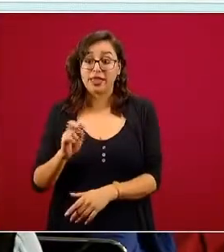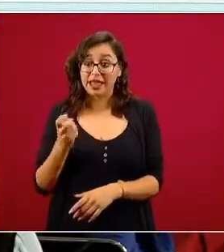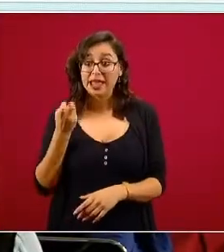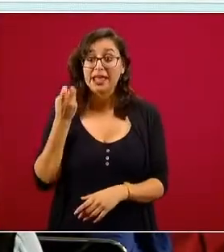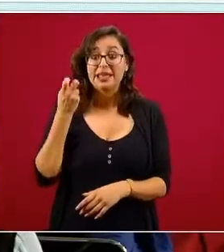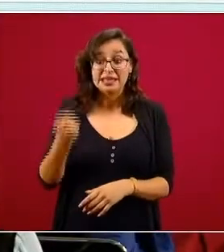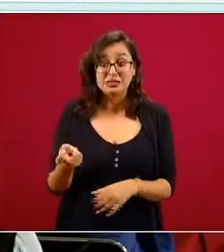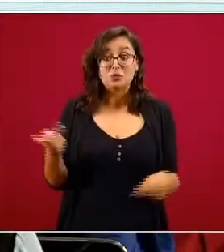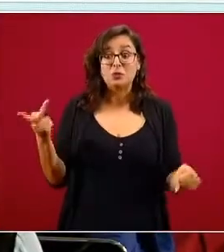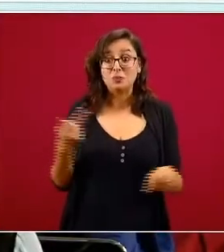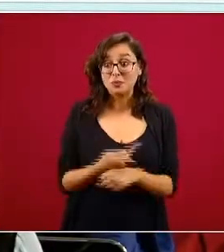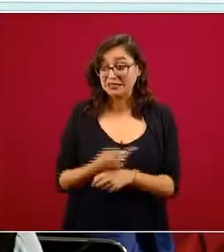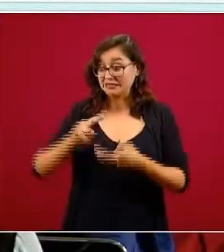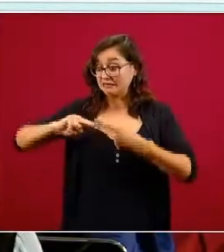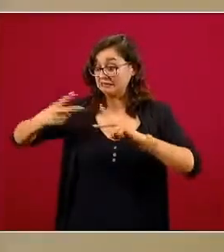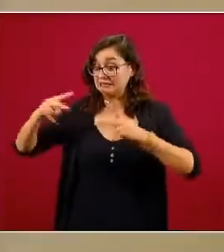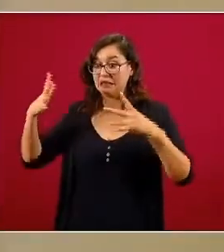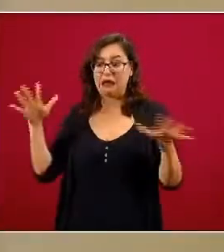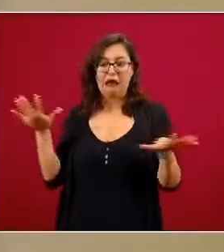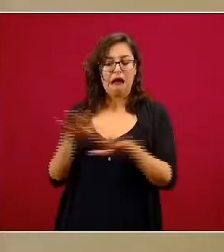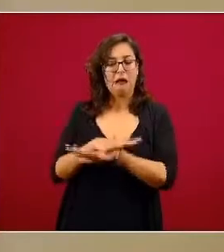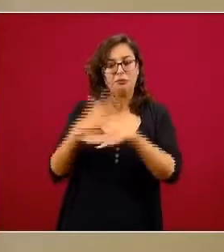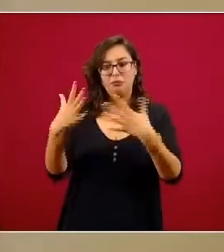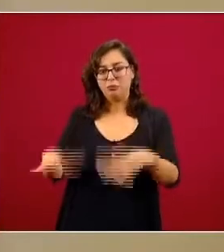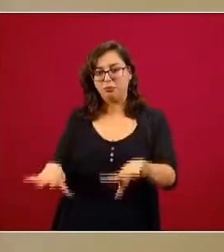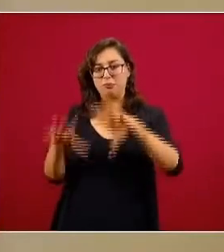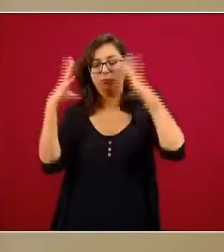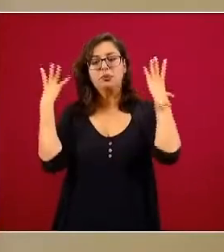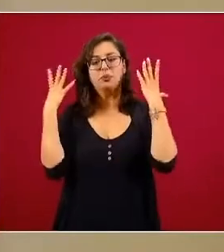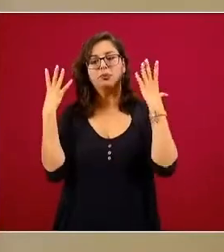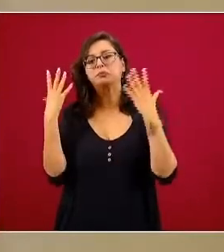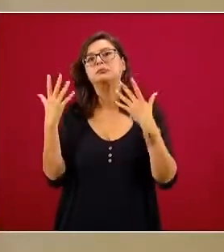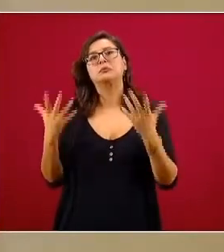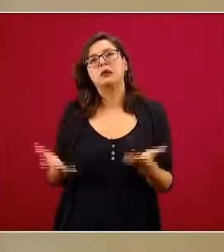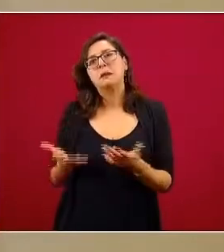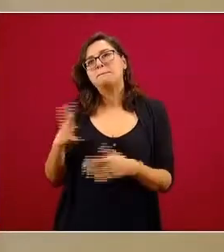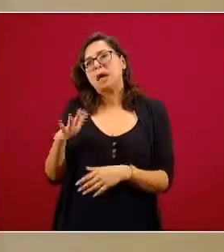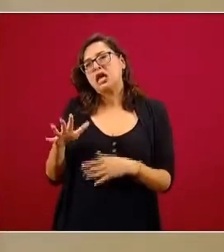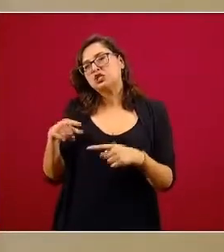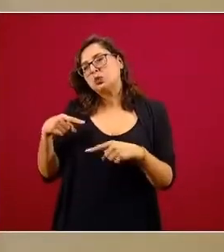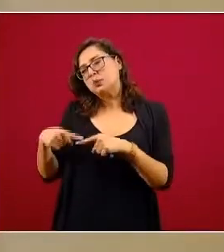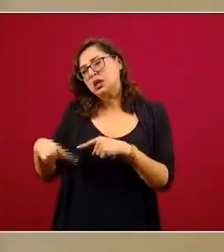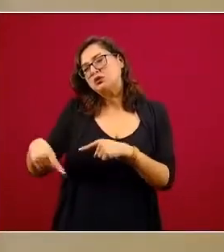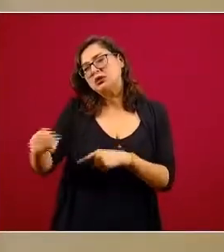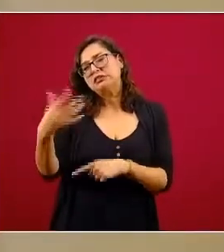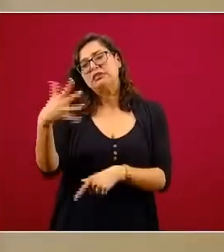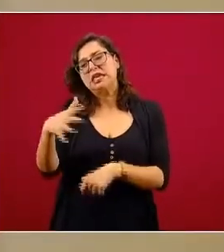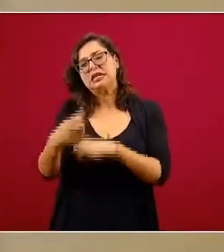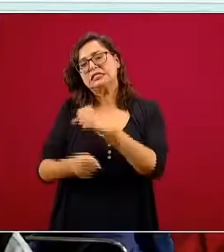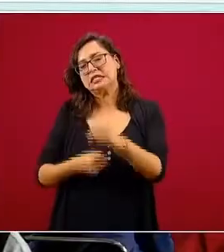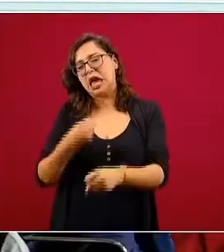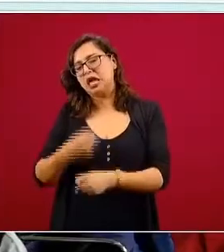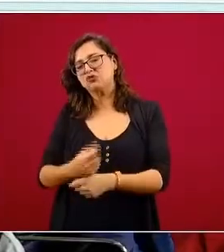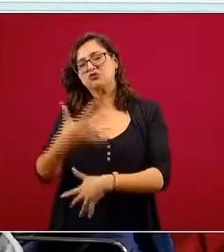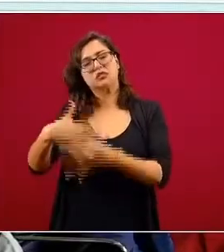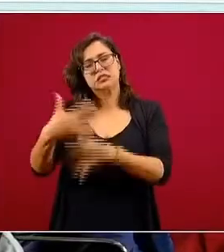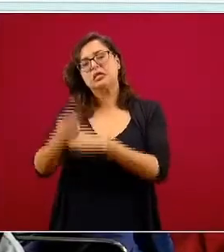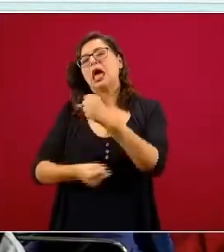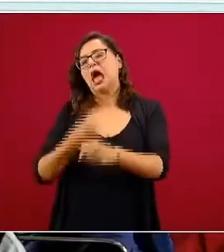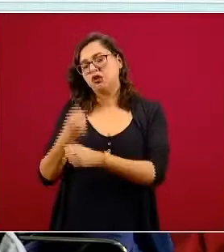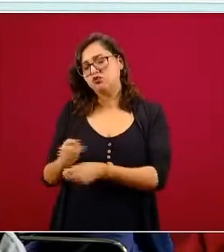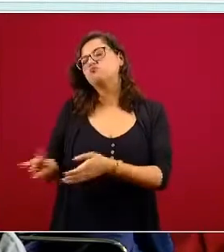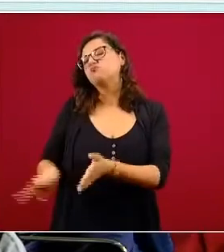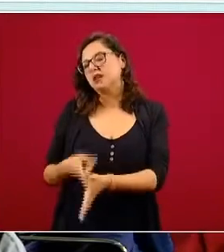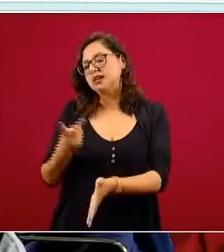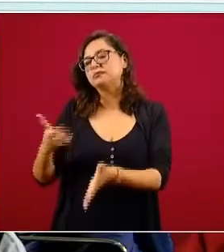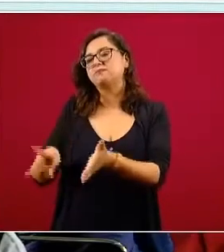de recombinación genética, que aproximadamente ocurren cada 10 años en promedio, 10 o 15 años,